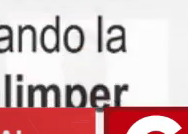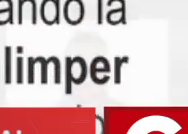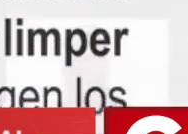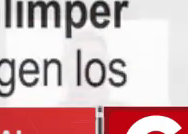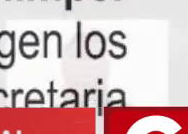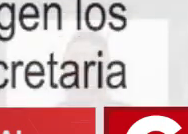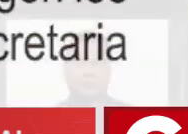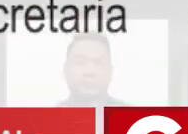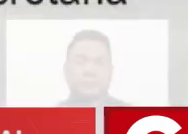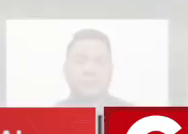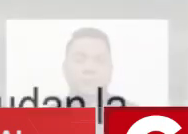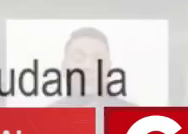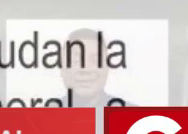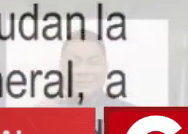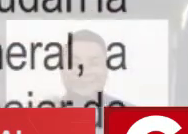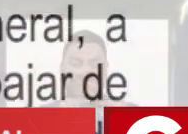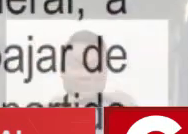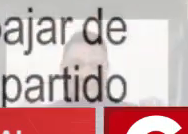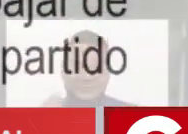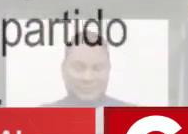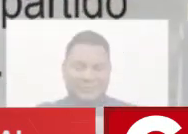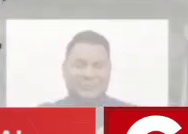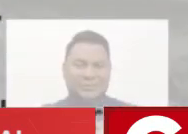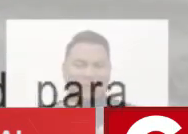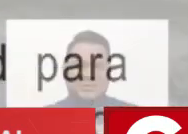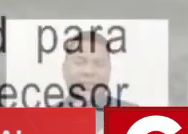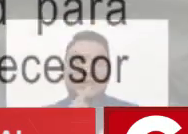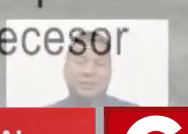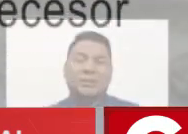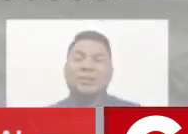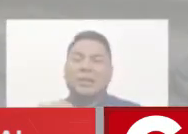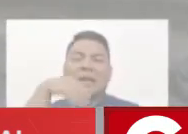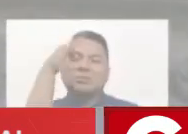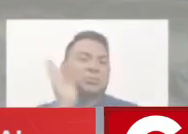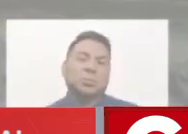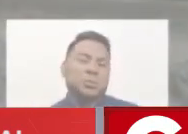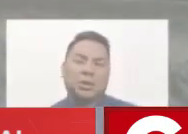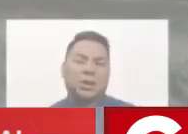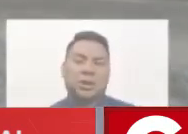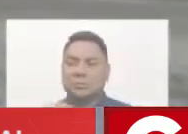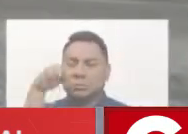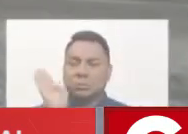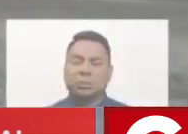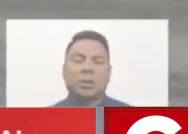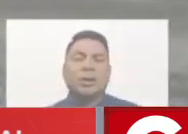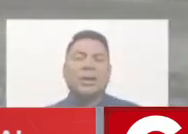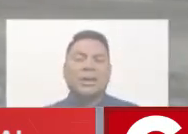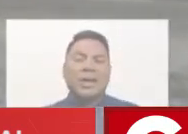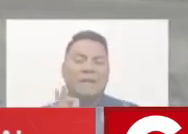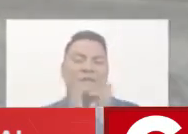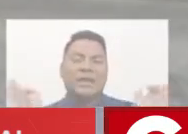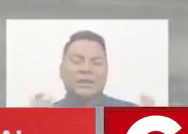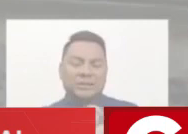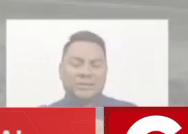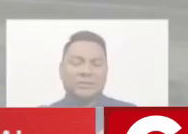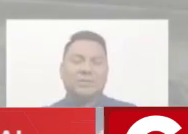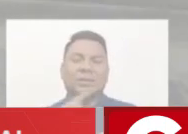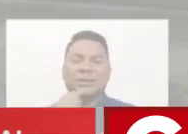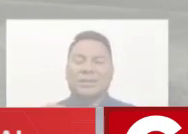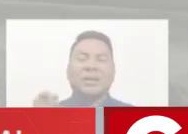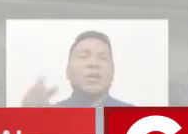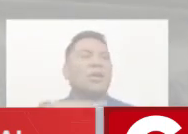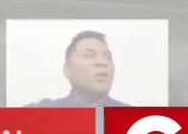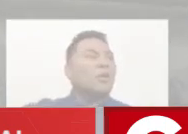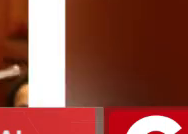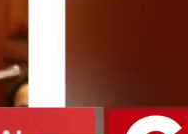asimismo fuerza popular envió un comunicado a través de su cuenta de twitter en la que agradece las funciones de chlimper como ex